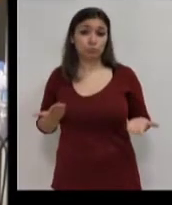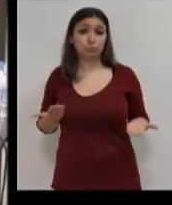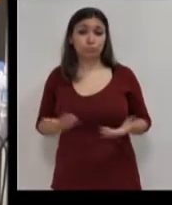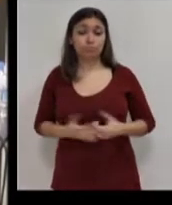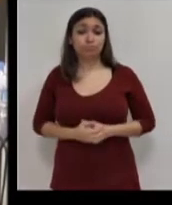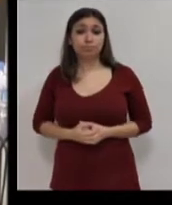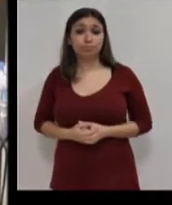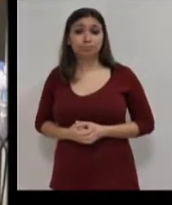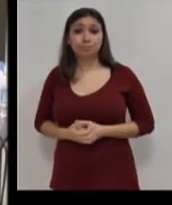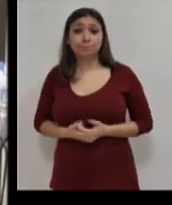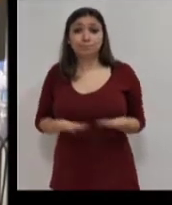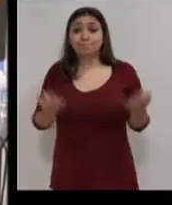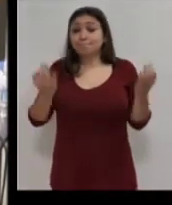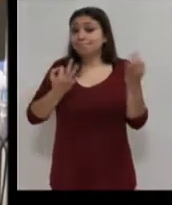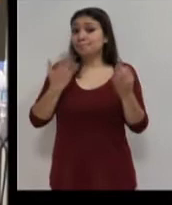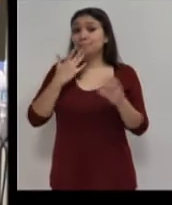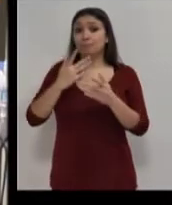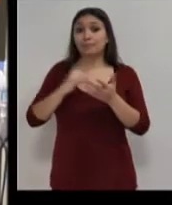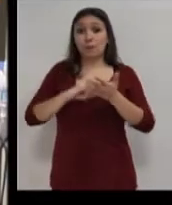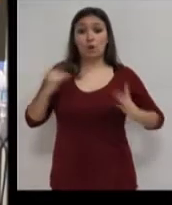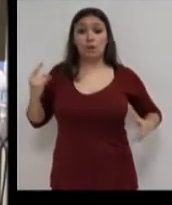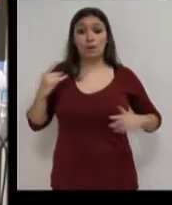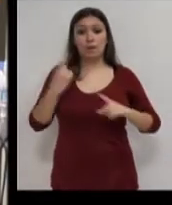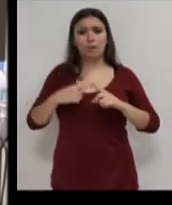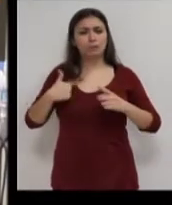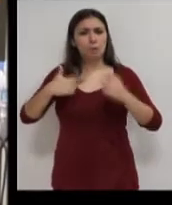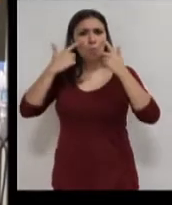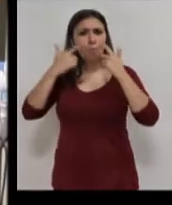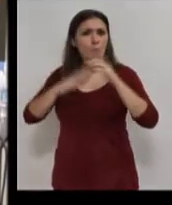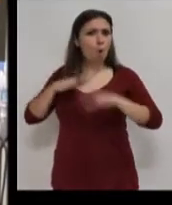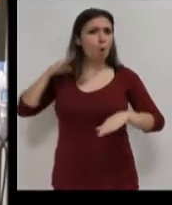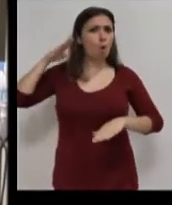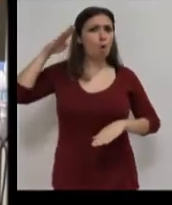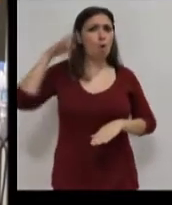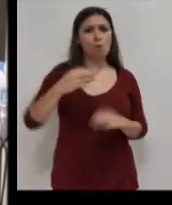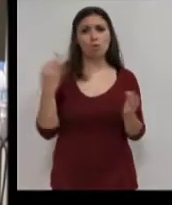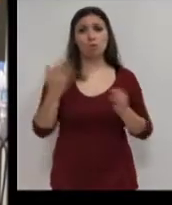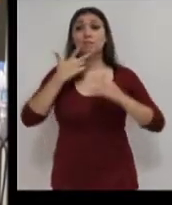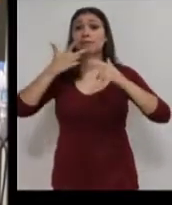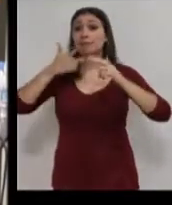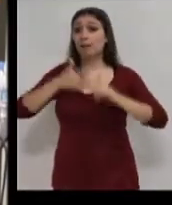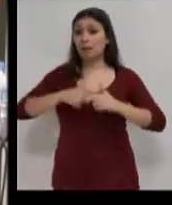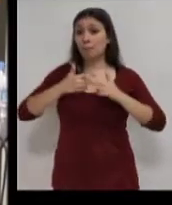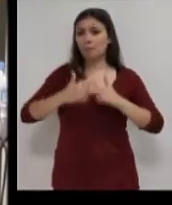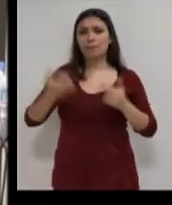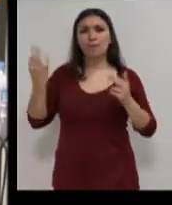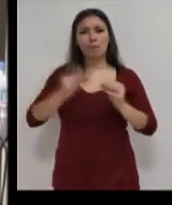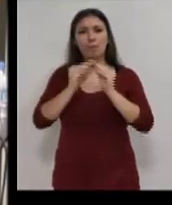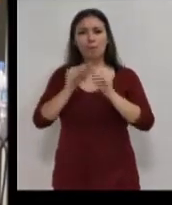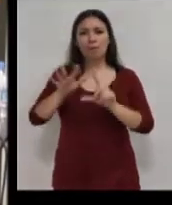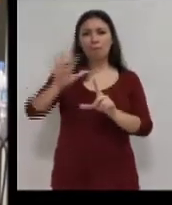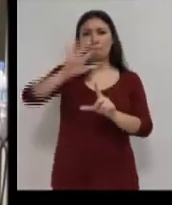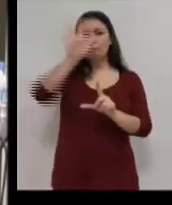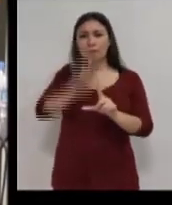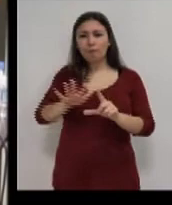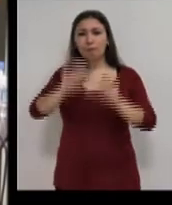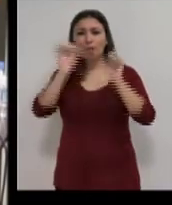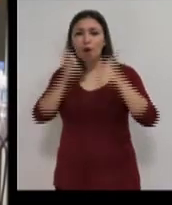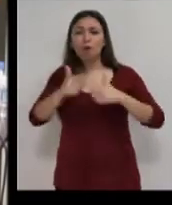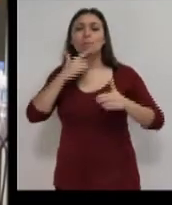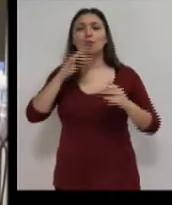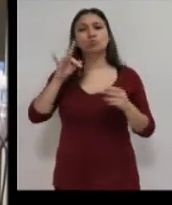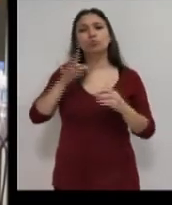los contenidos. Porque en las nuevas tecnologías hemos dado un paso muy grande en que las herramientas